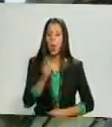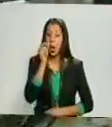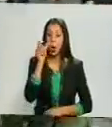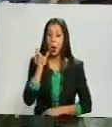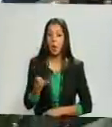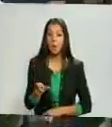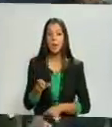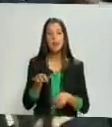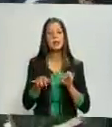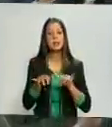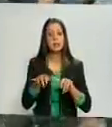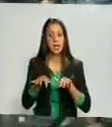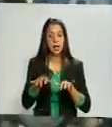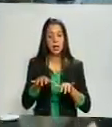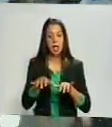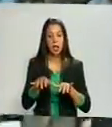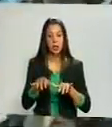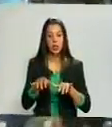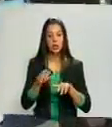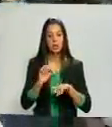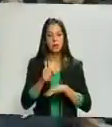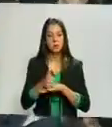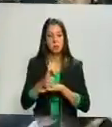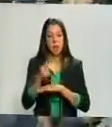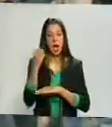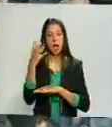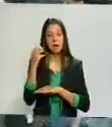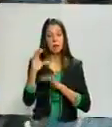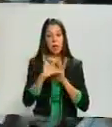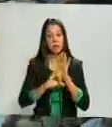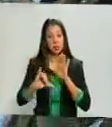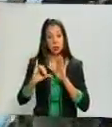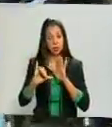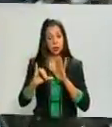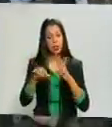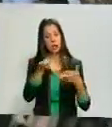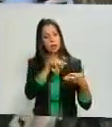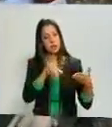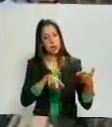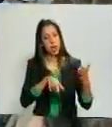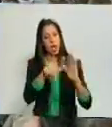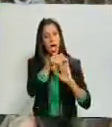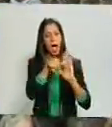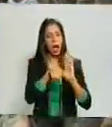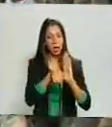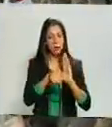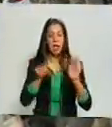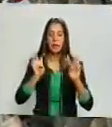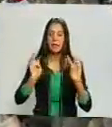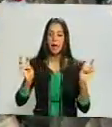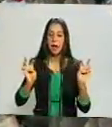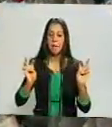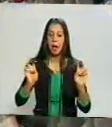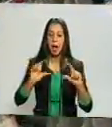la plenipotenciaria, Fidel Vázquez, dio lectura tanto al acta como a la orden del día